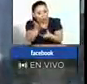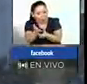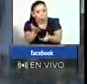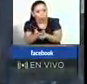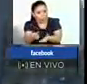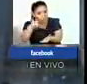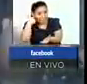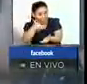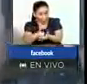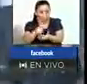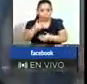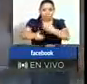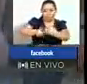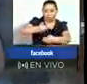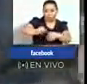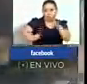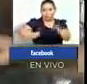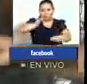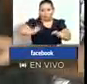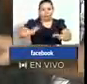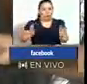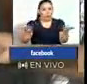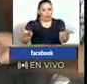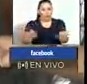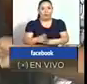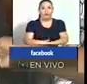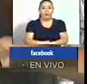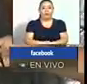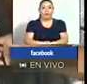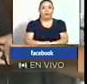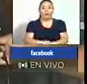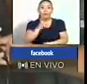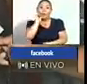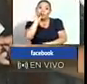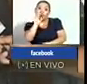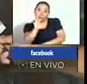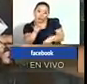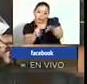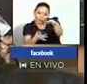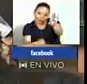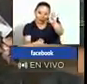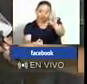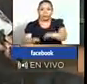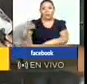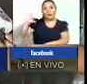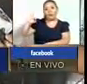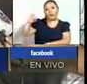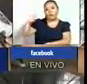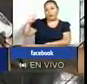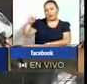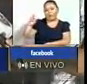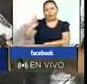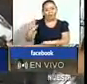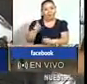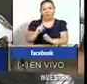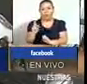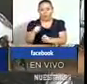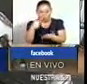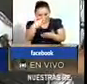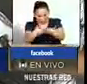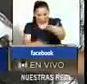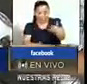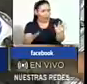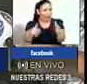para aplicar el presunto delito. Que las imputaciones que está haciendo Fiscalía efectivamente no constituyen